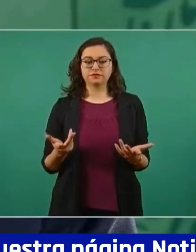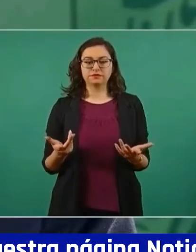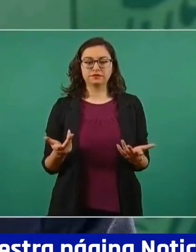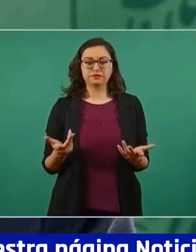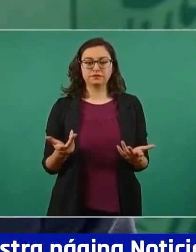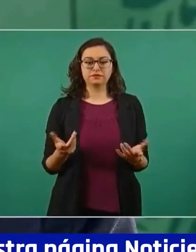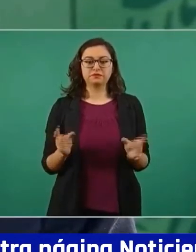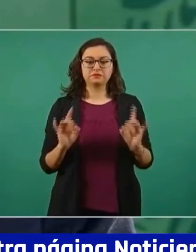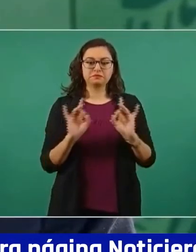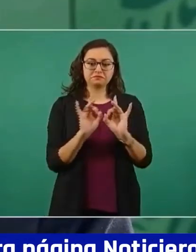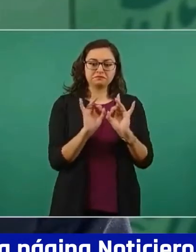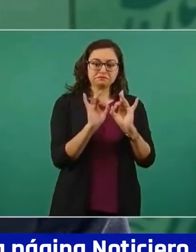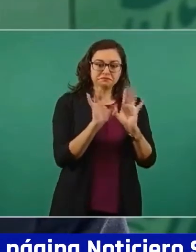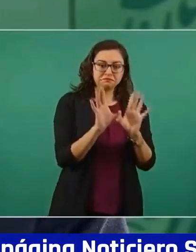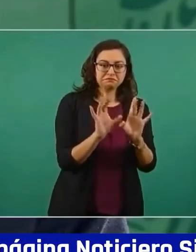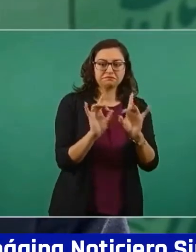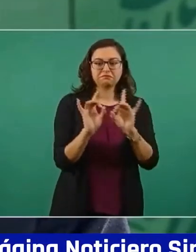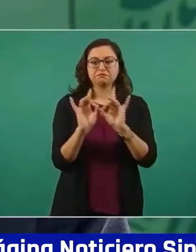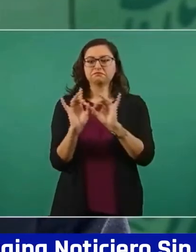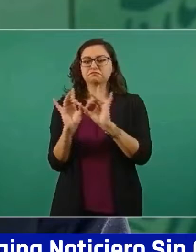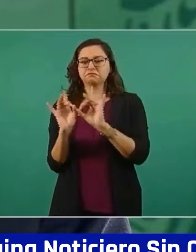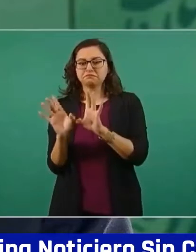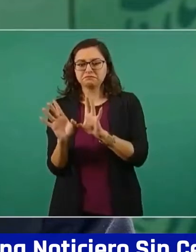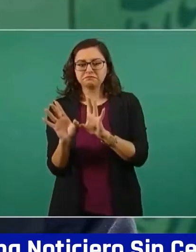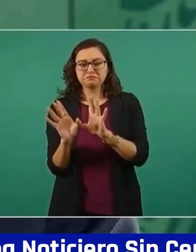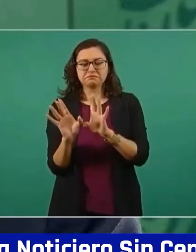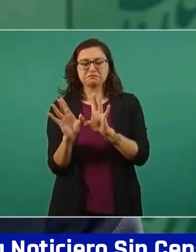intervenciones, injerencias de autoridades